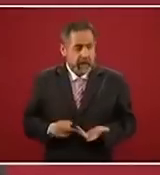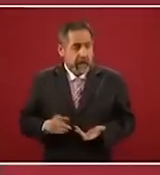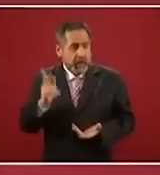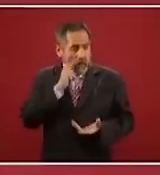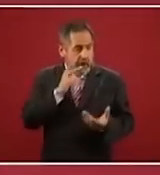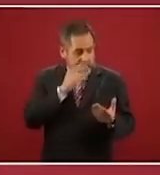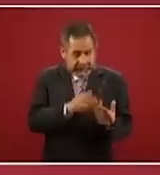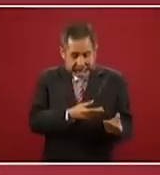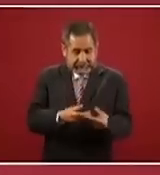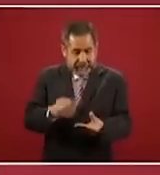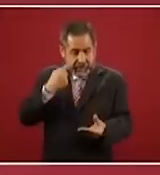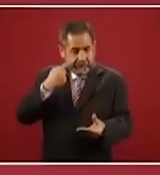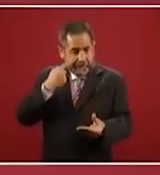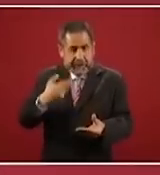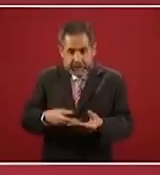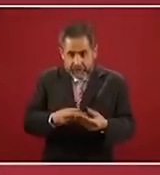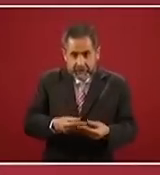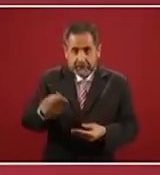Preséntalas.